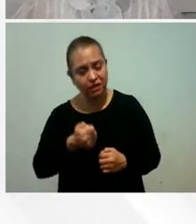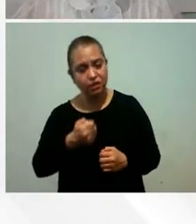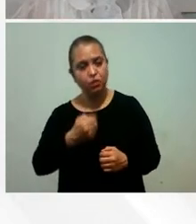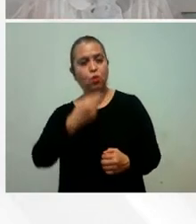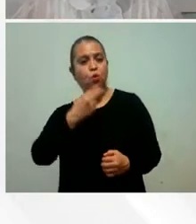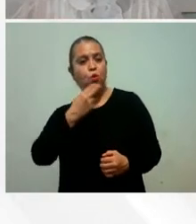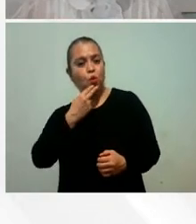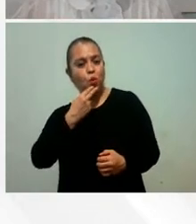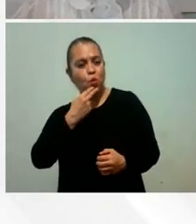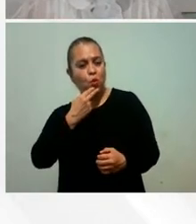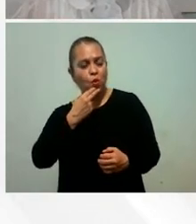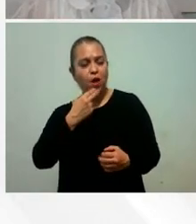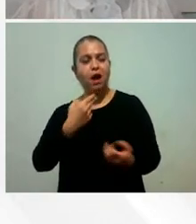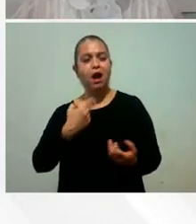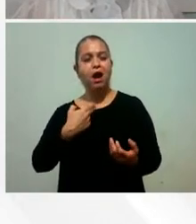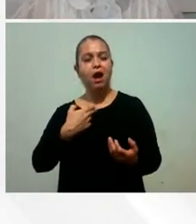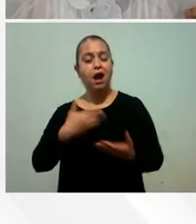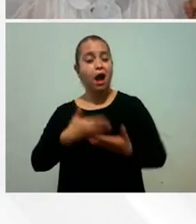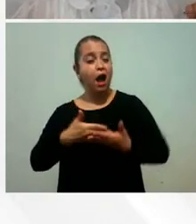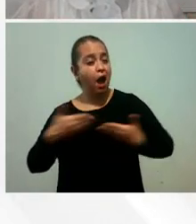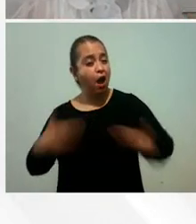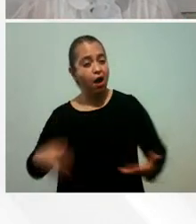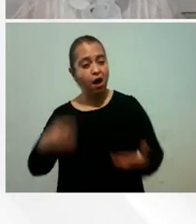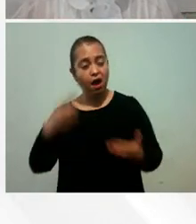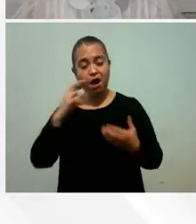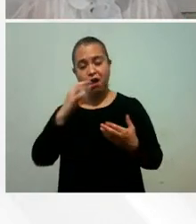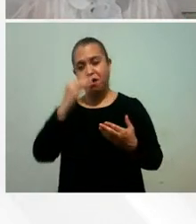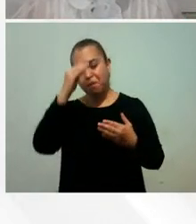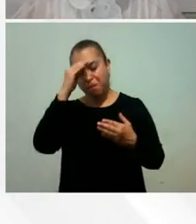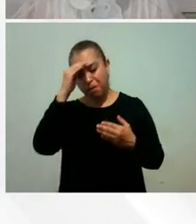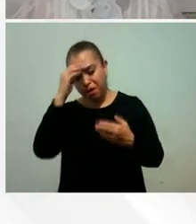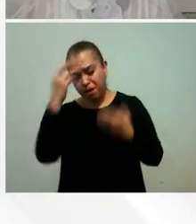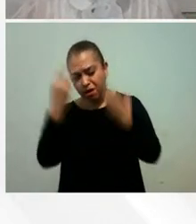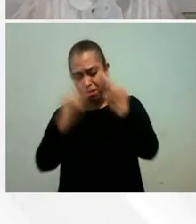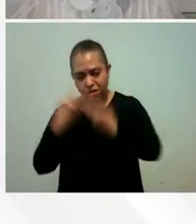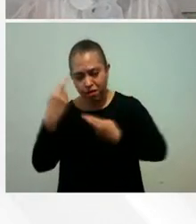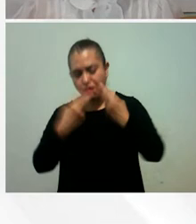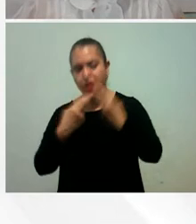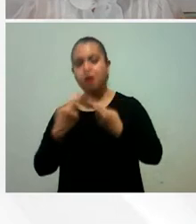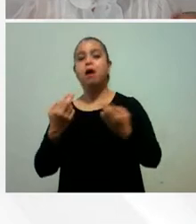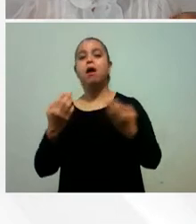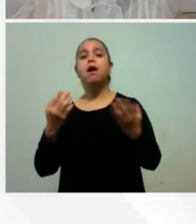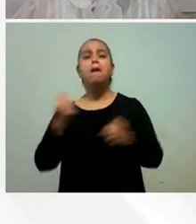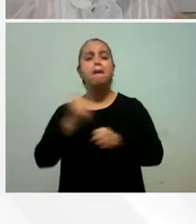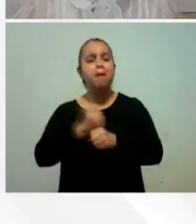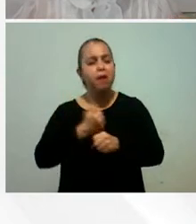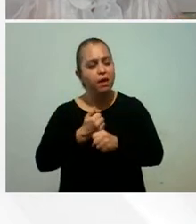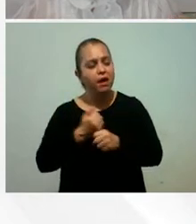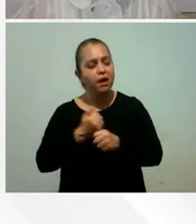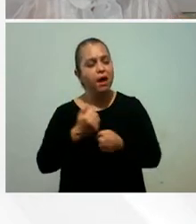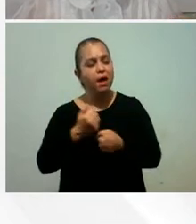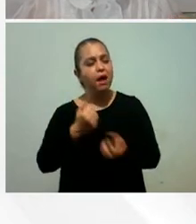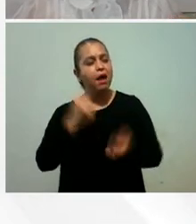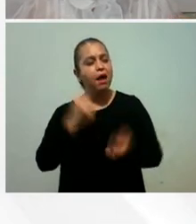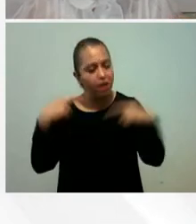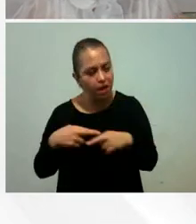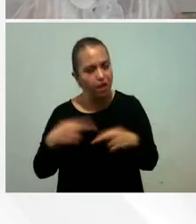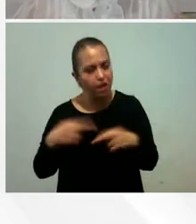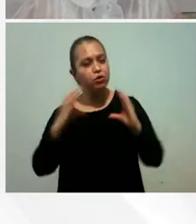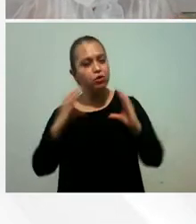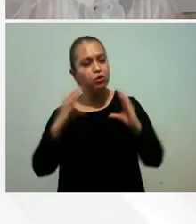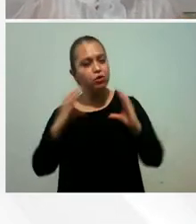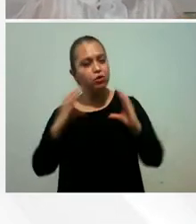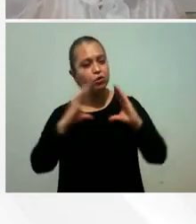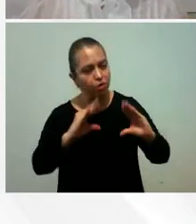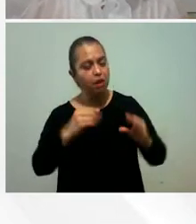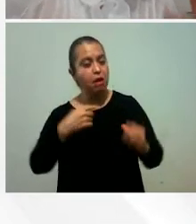de reflexión para realizar una introspección sobre mi práctica docente y mi vida personal. Ver mis